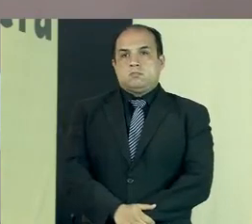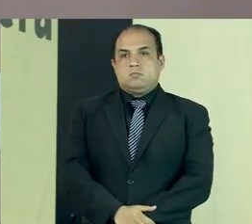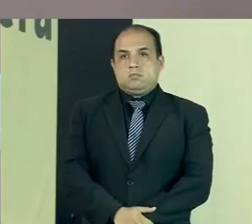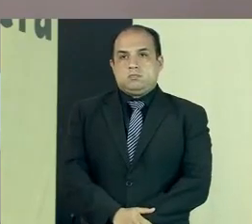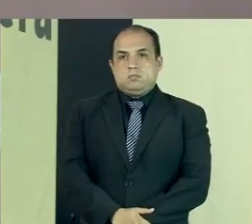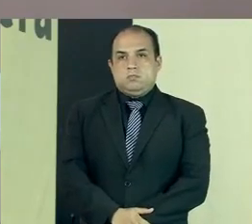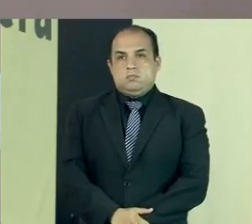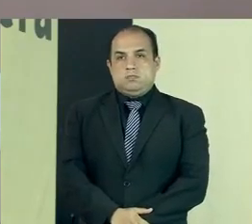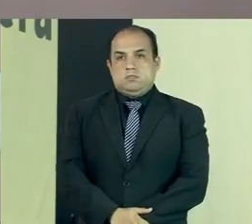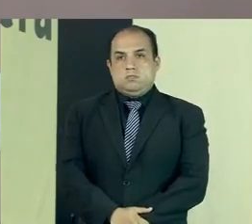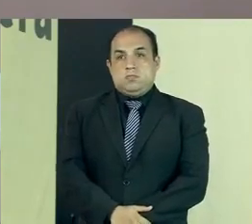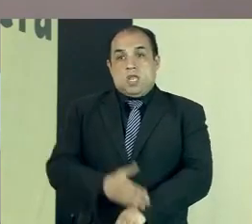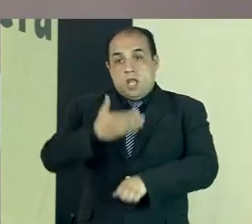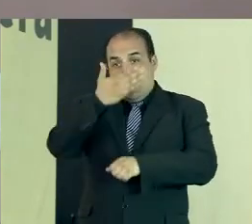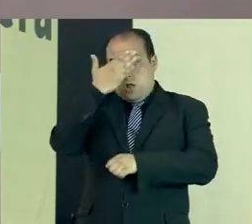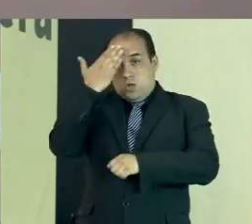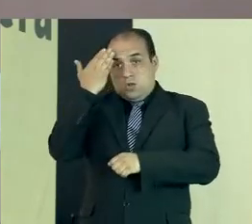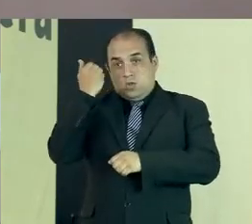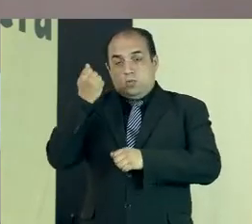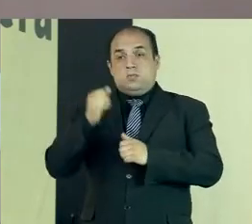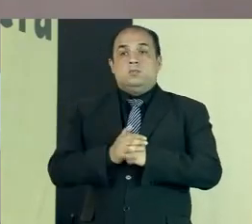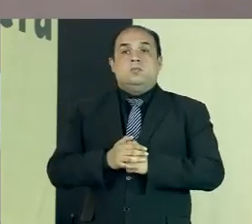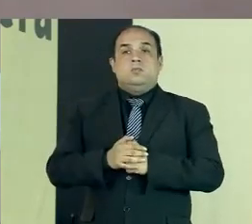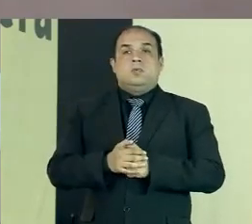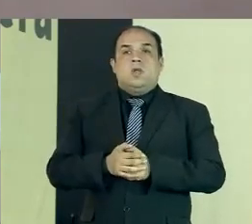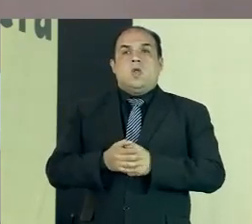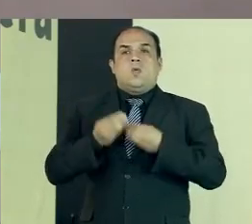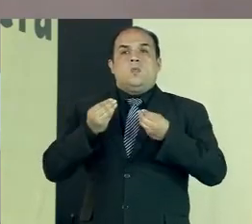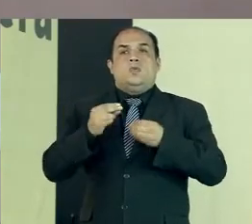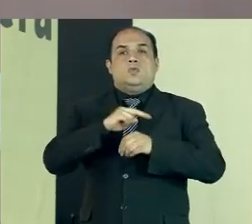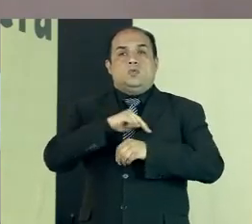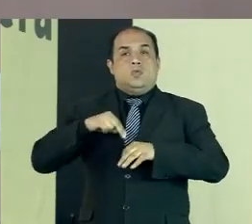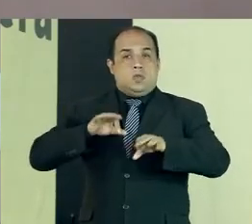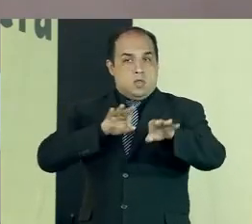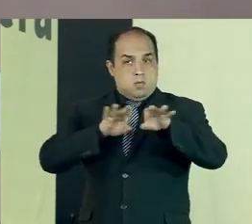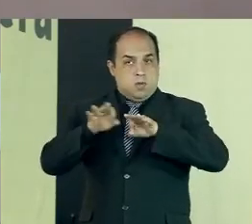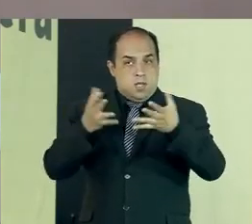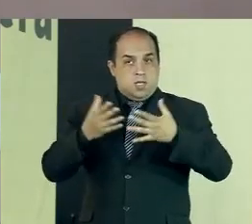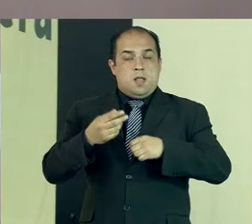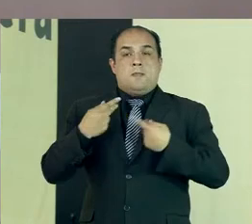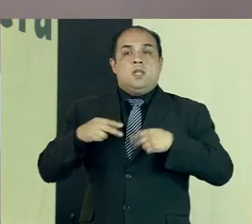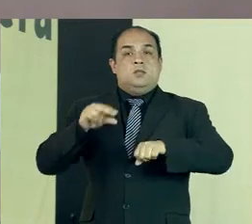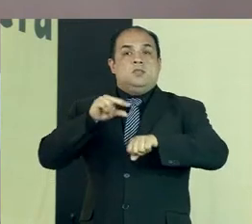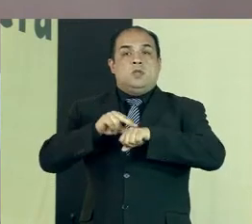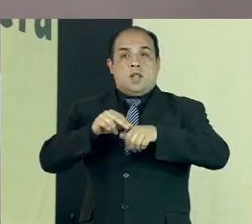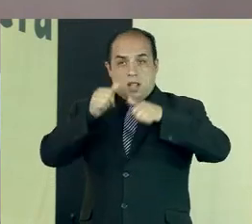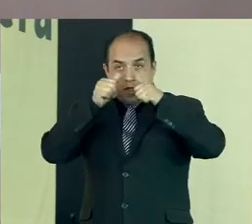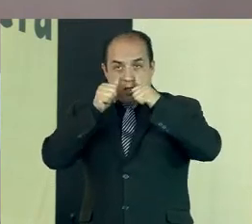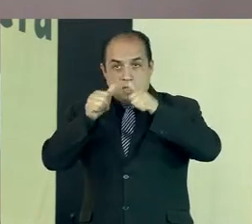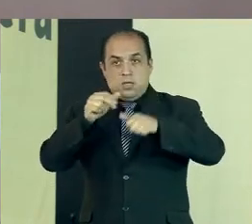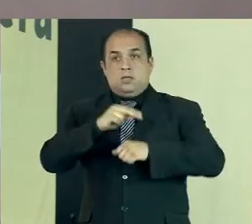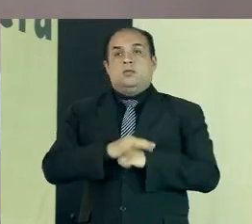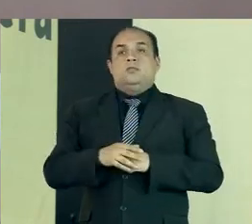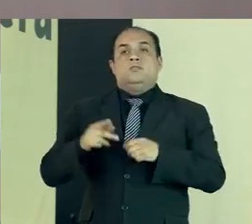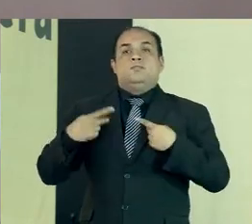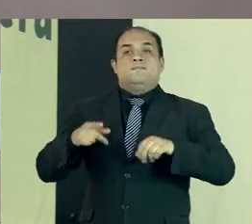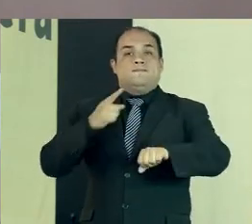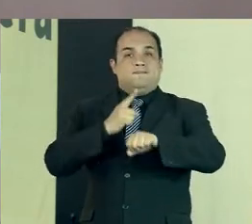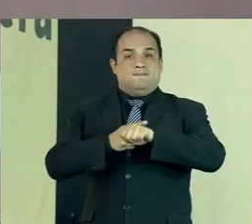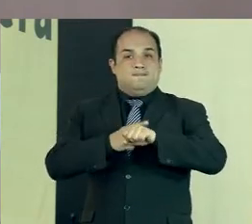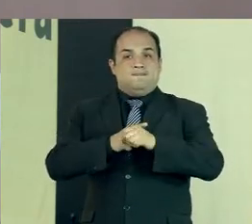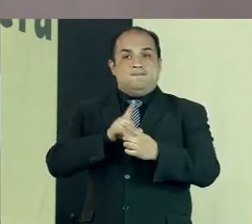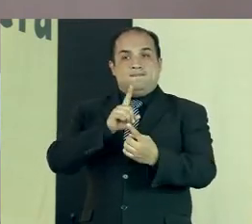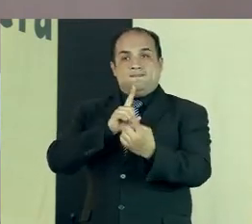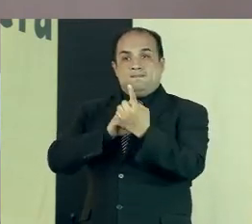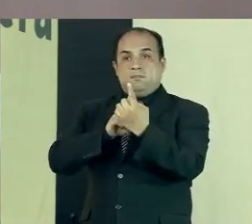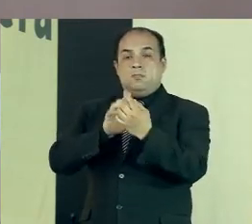sin saberlo gran parte de lo que -ha hacíamos los médicos al atender a nuestros pacientes para